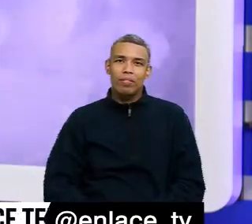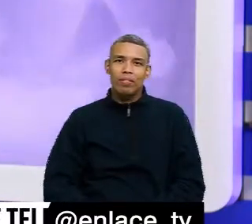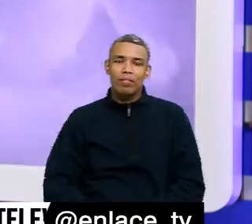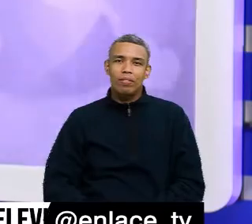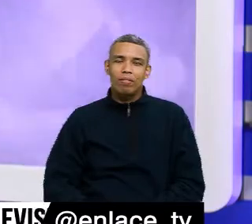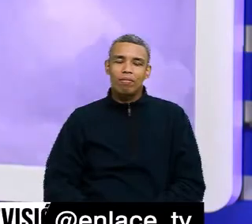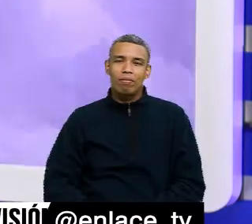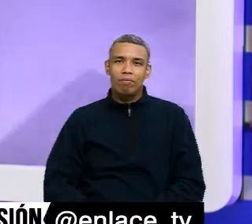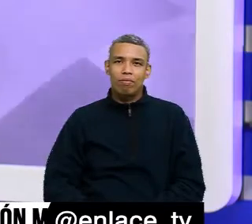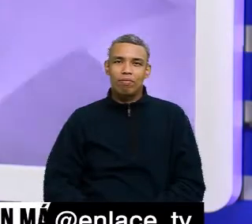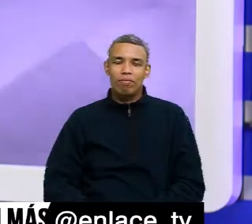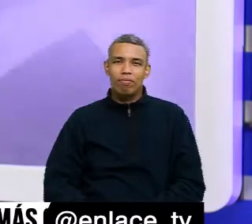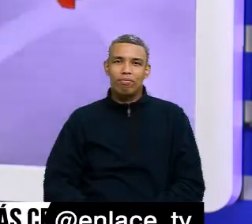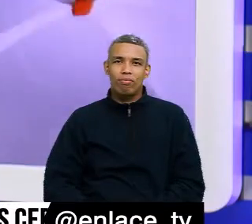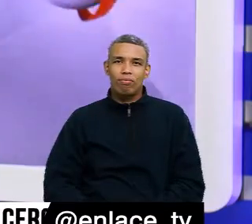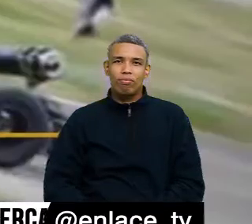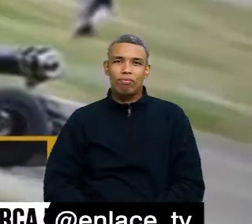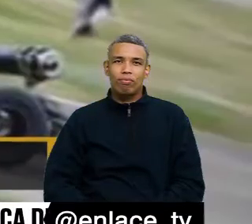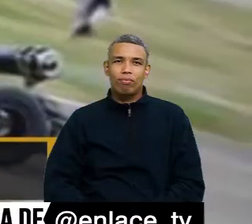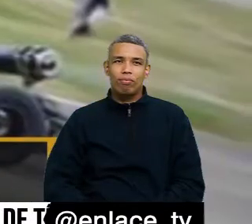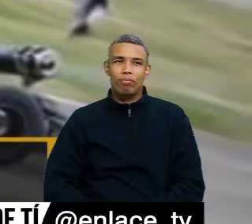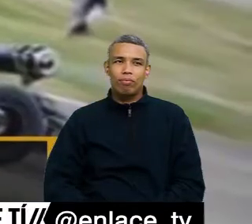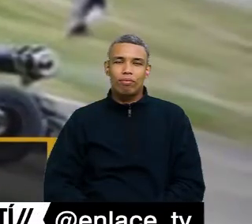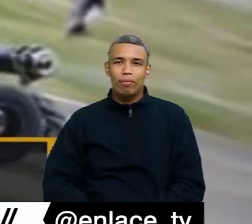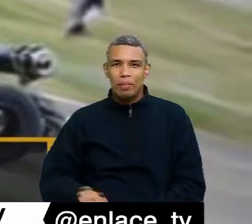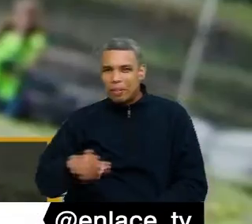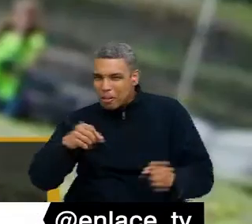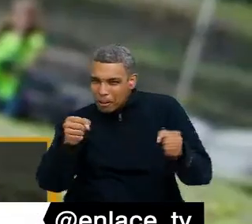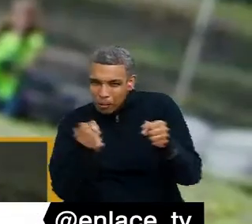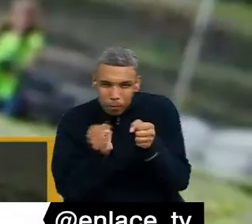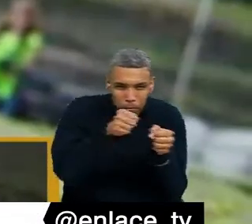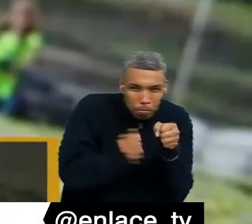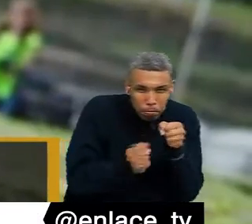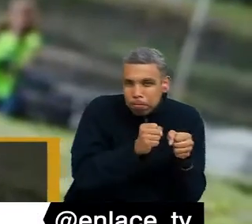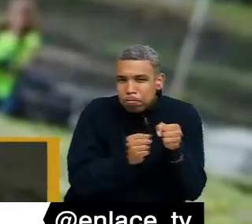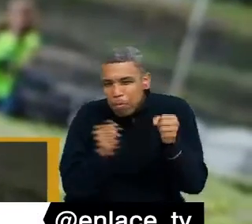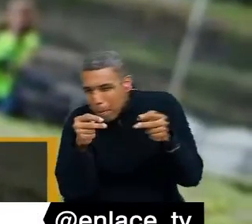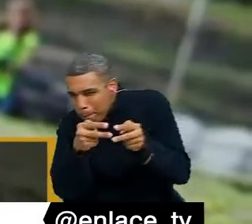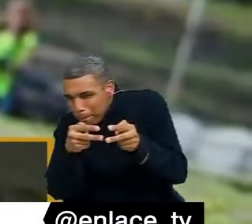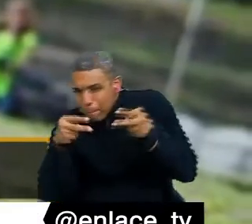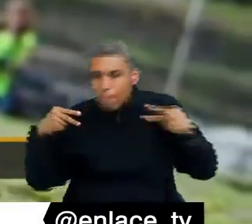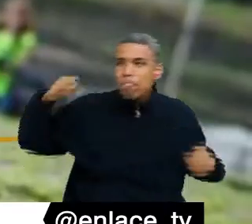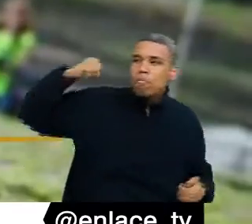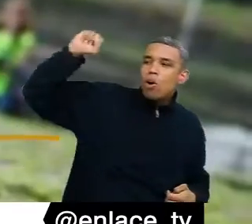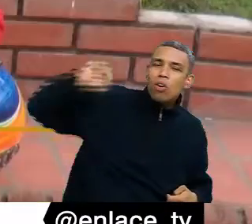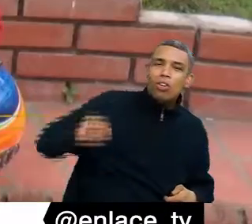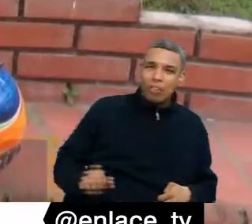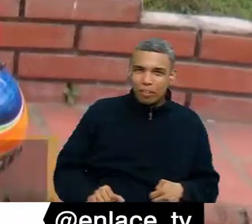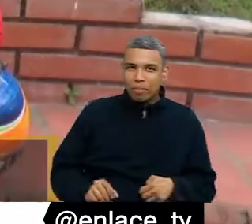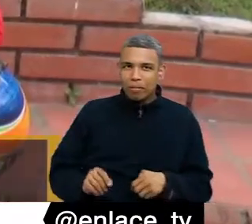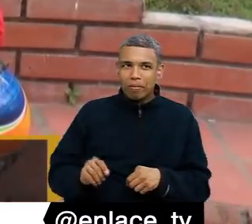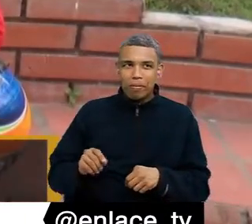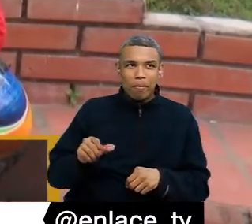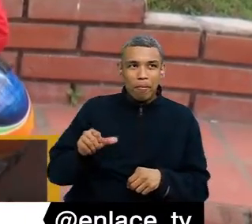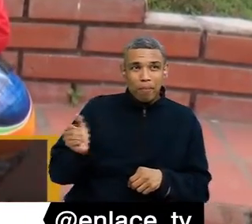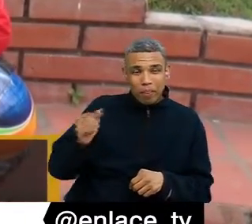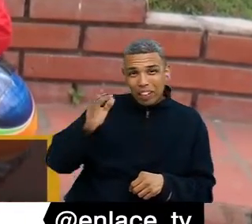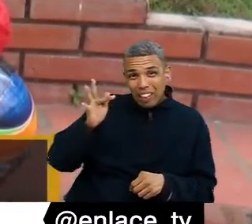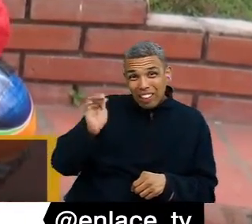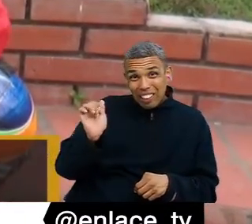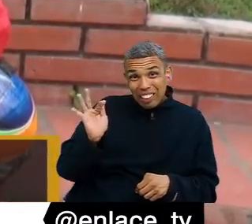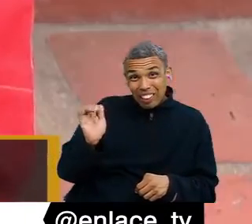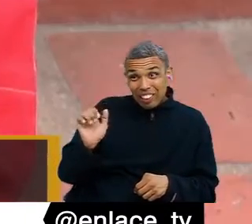nivel nacional. El primer lugar en categoría Baby AC lo alcanzó en Tierra Sopitas al lado de Sebastián Tatán Garzón Orozco, quien